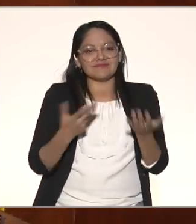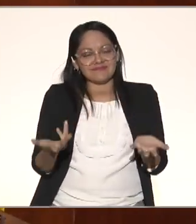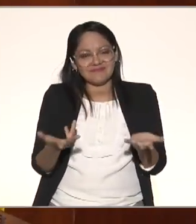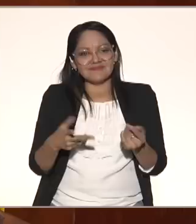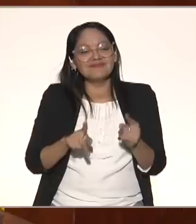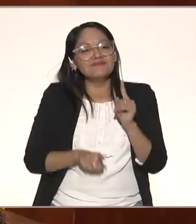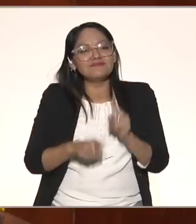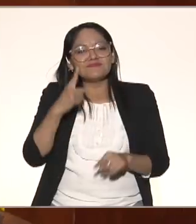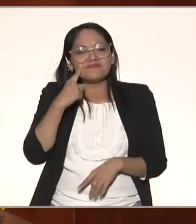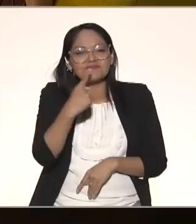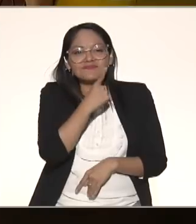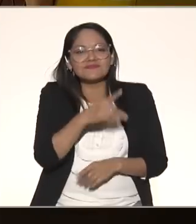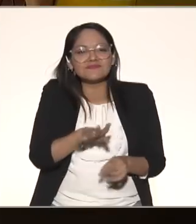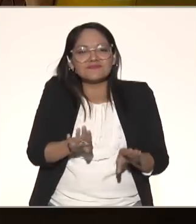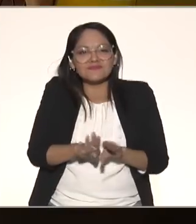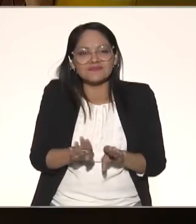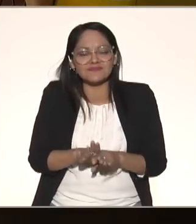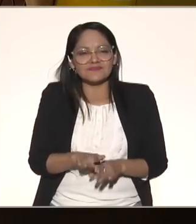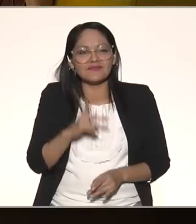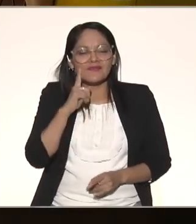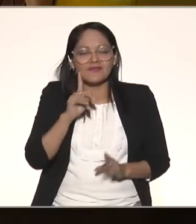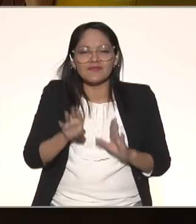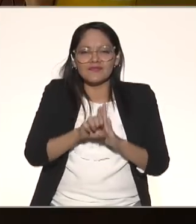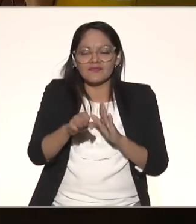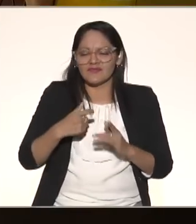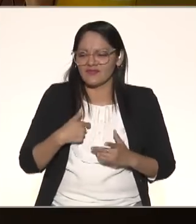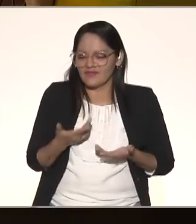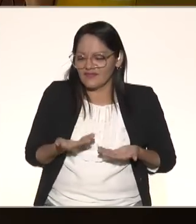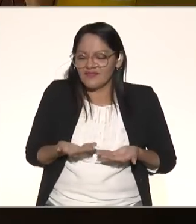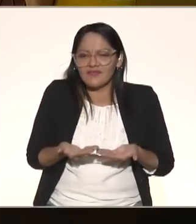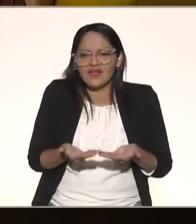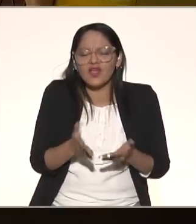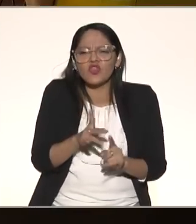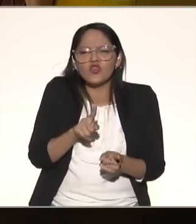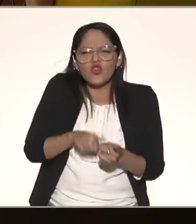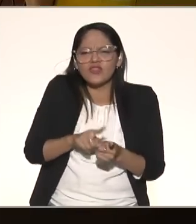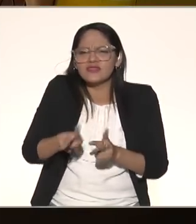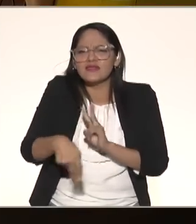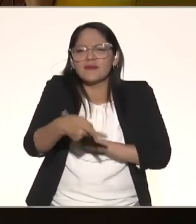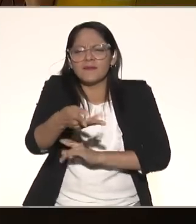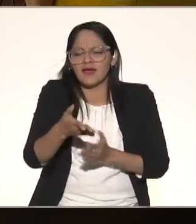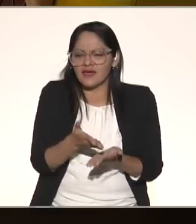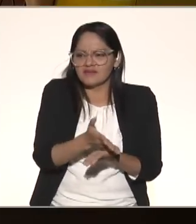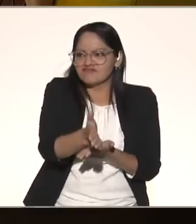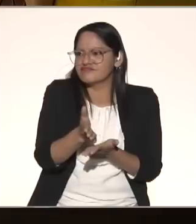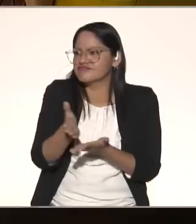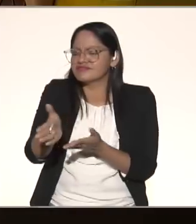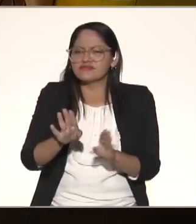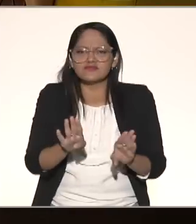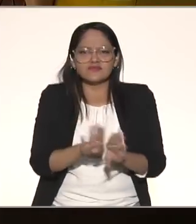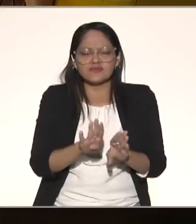Pues en el momento presente. ¿Hacia dónde se está moviendo la otra persona o hacia dónde me estoy moviendo yo?